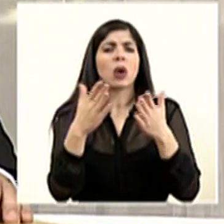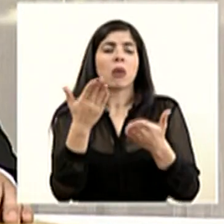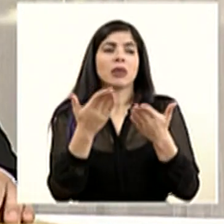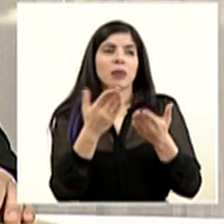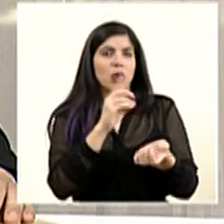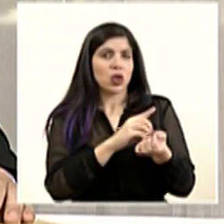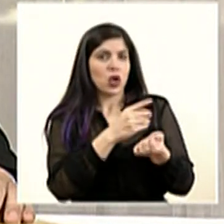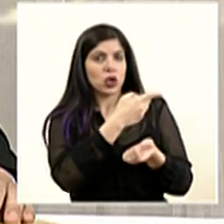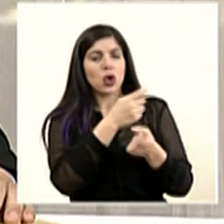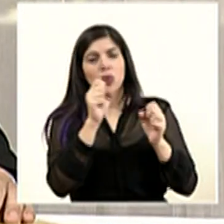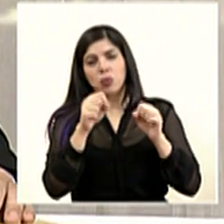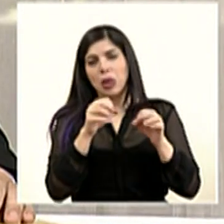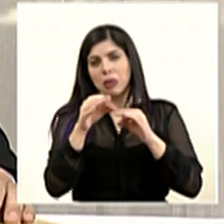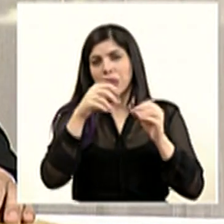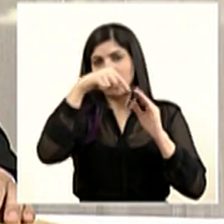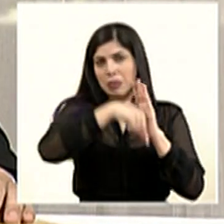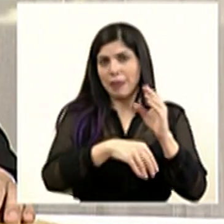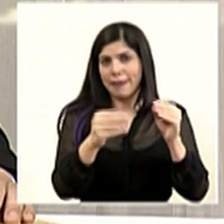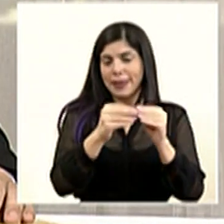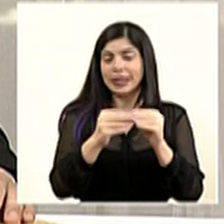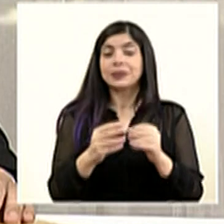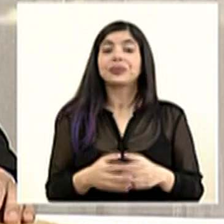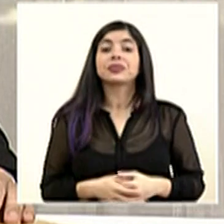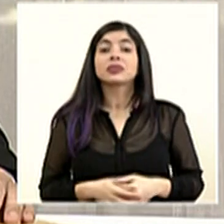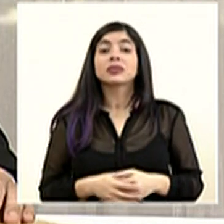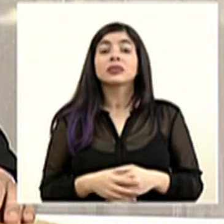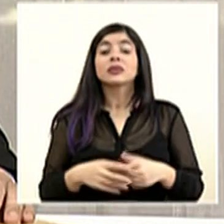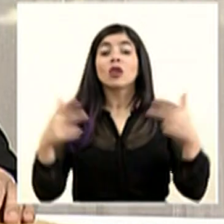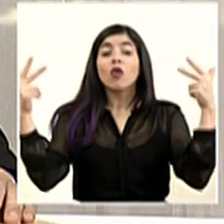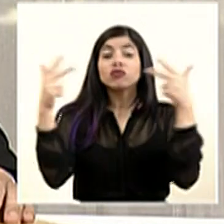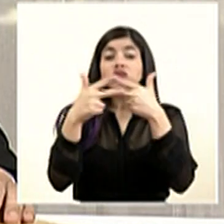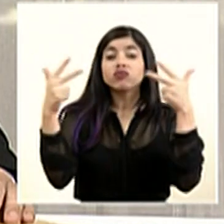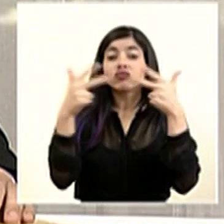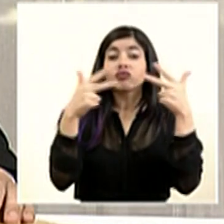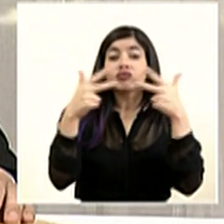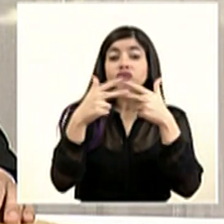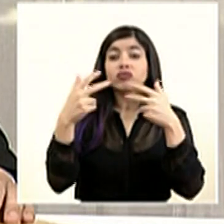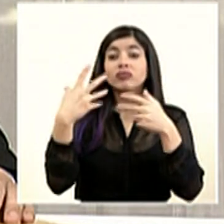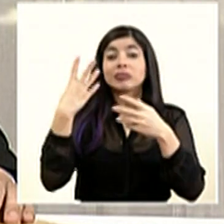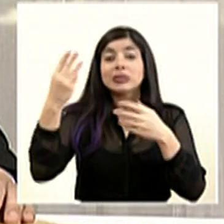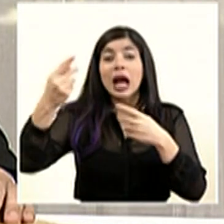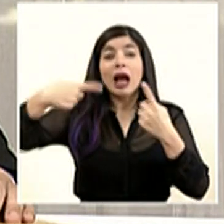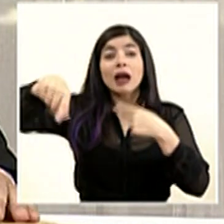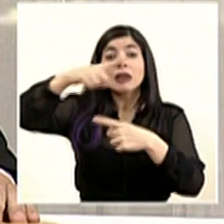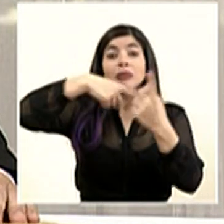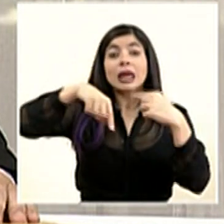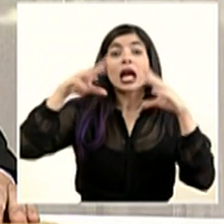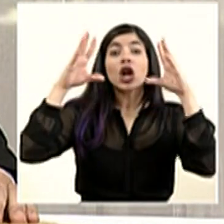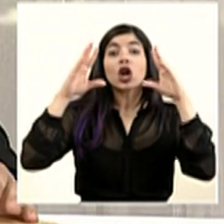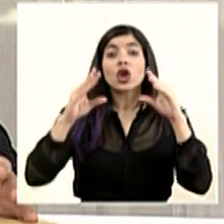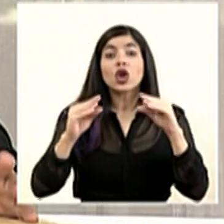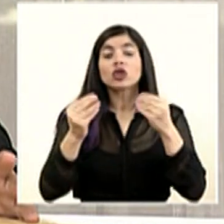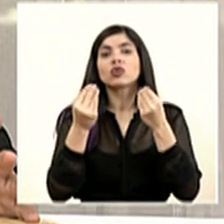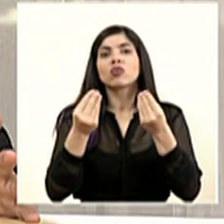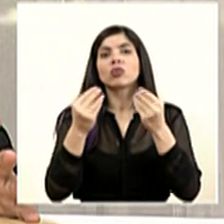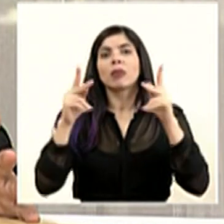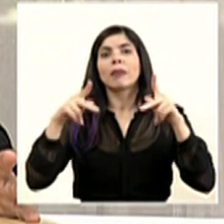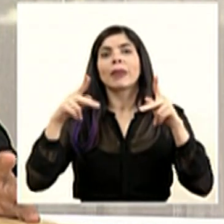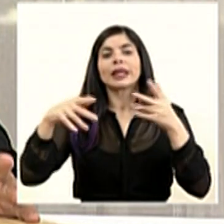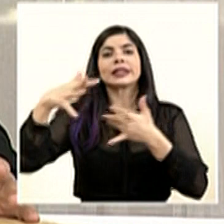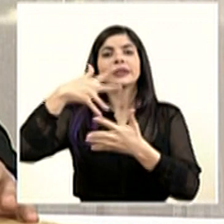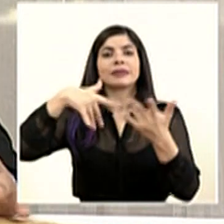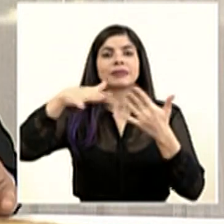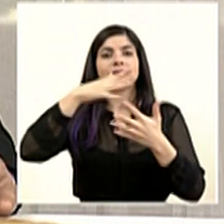ser incluso más amplio. El movimiento nocturno lleva mucha convivencia, es decir, en